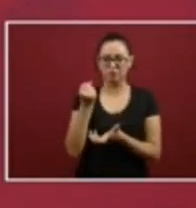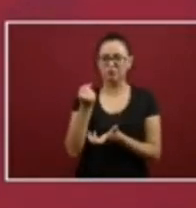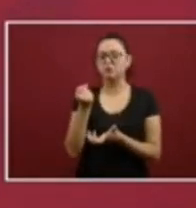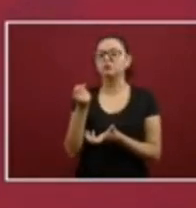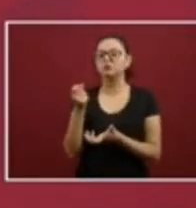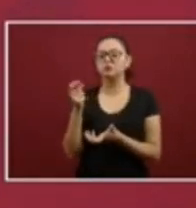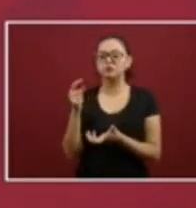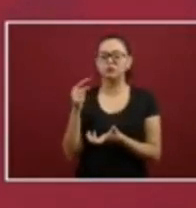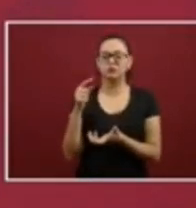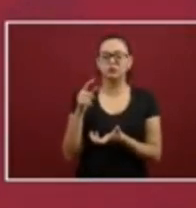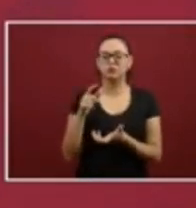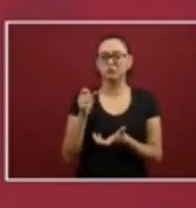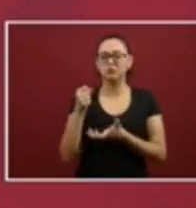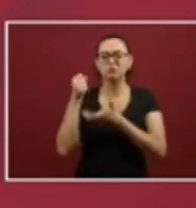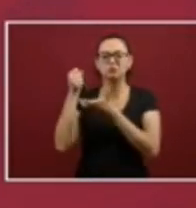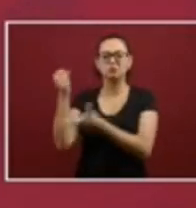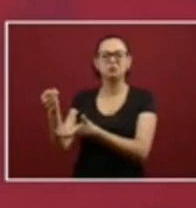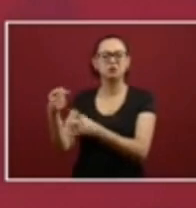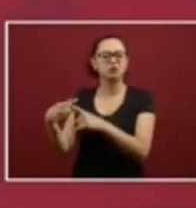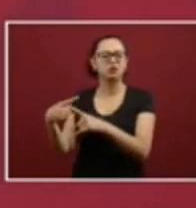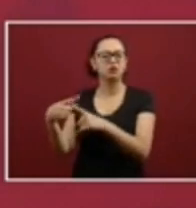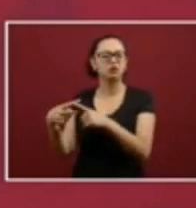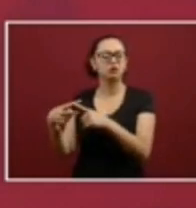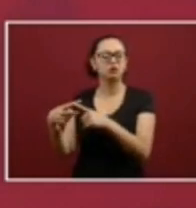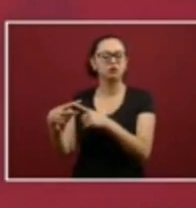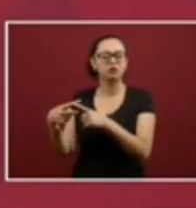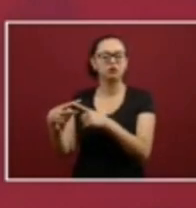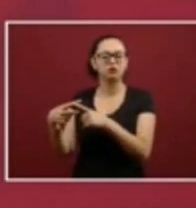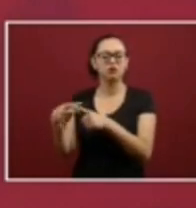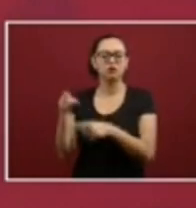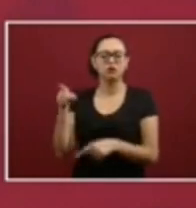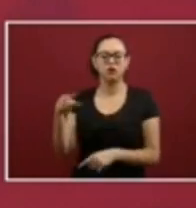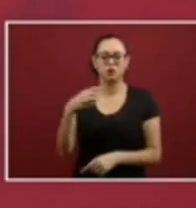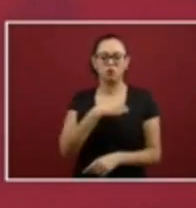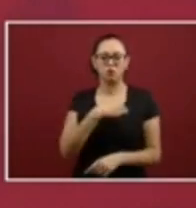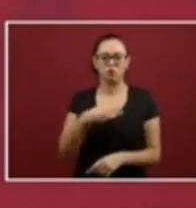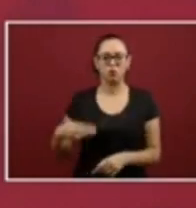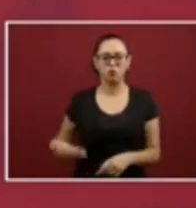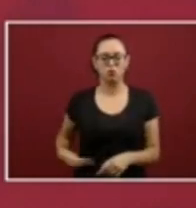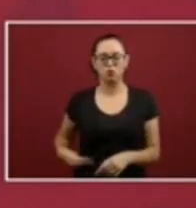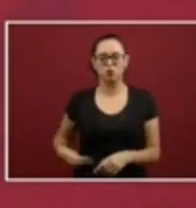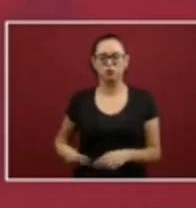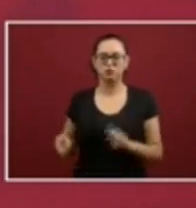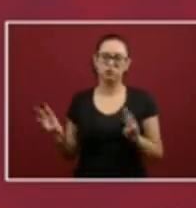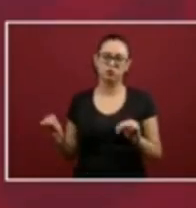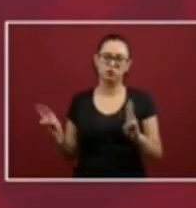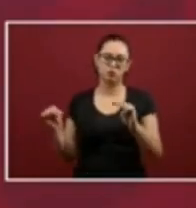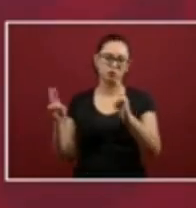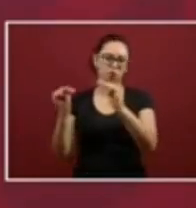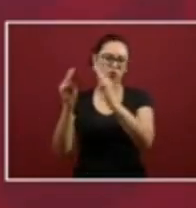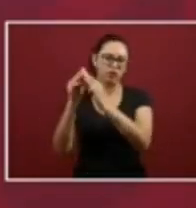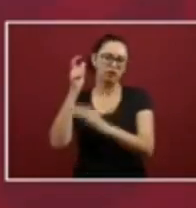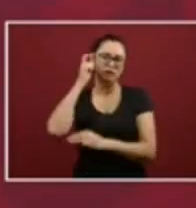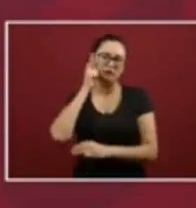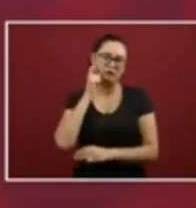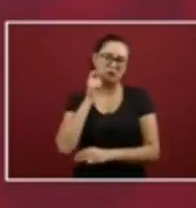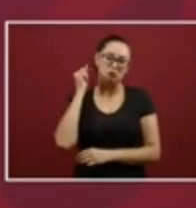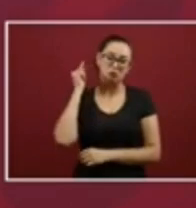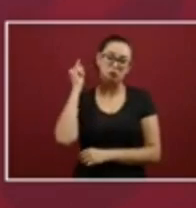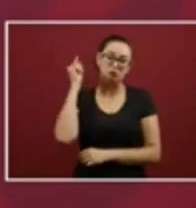poblaciones, en este caso a municipios de la montaña de Guerrero. Se está